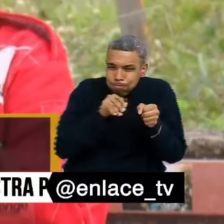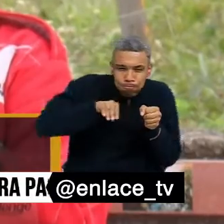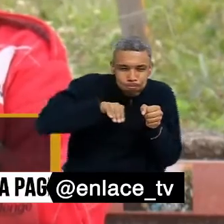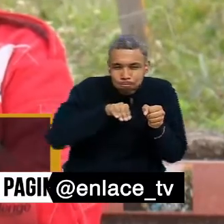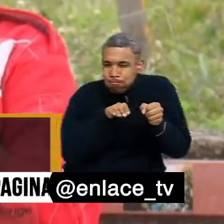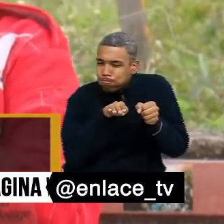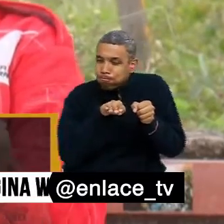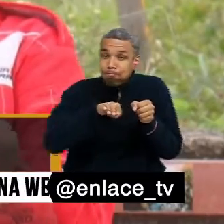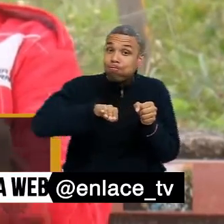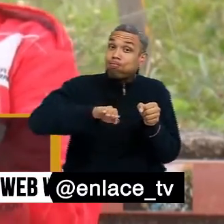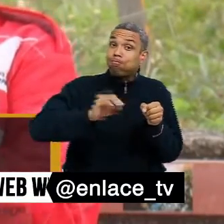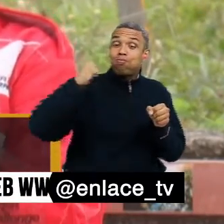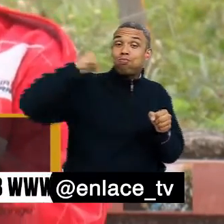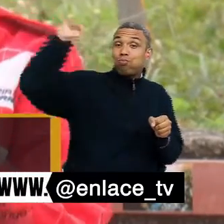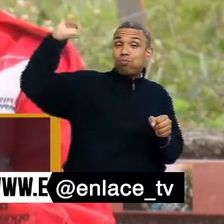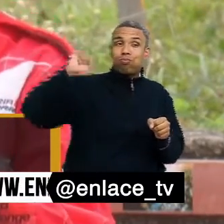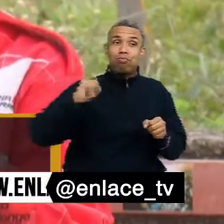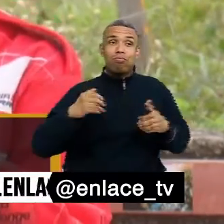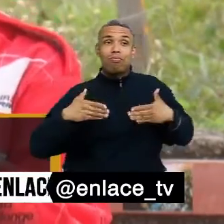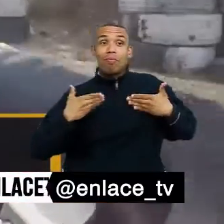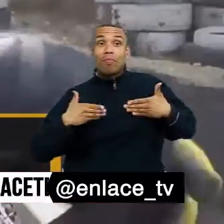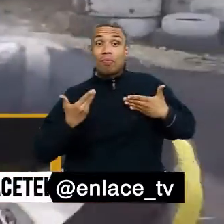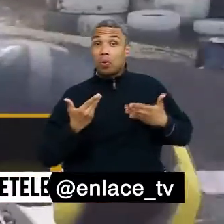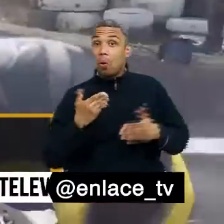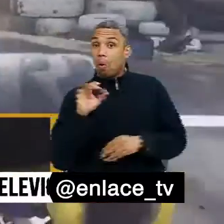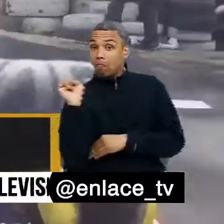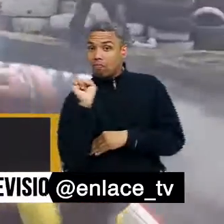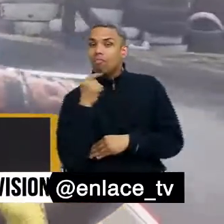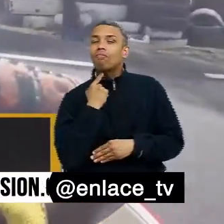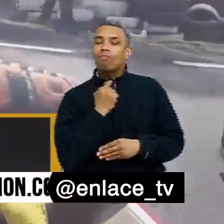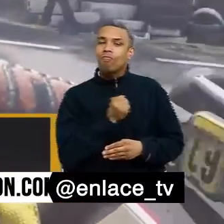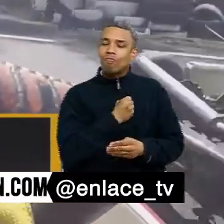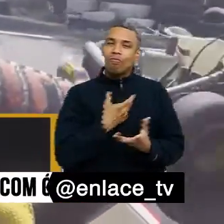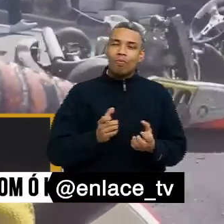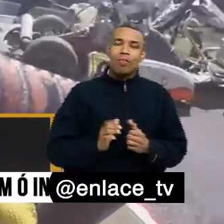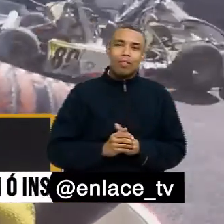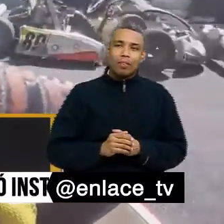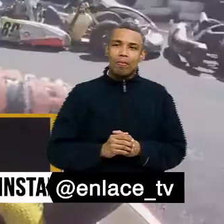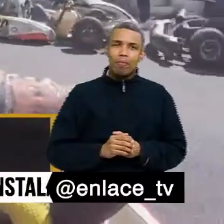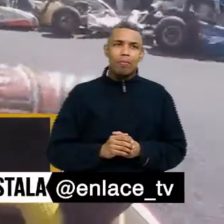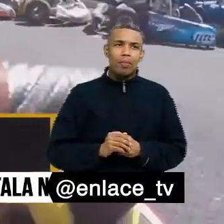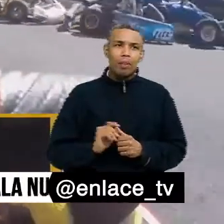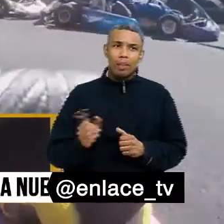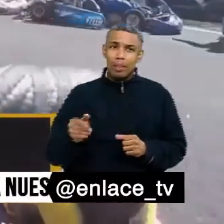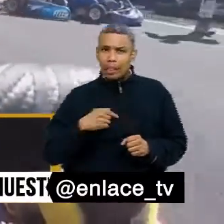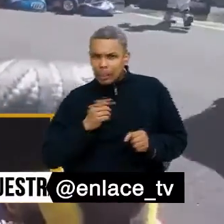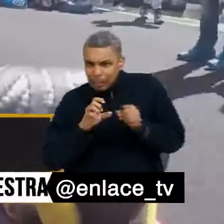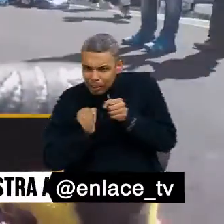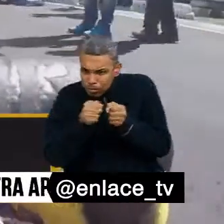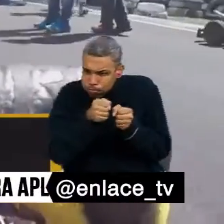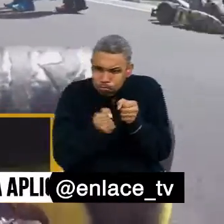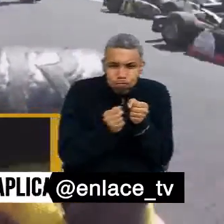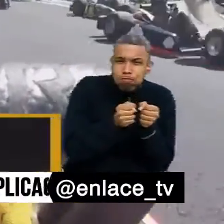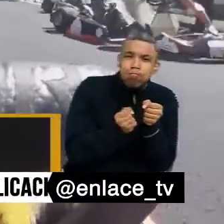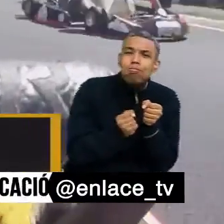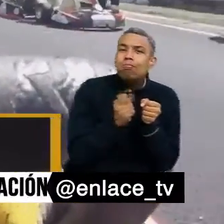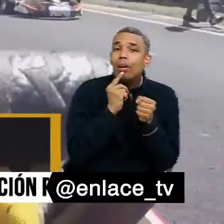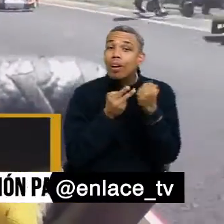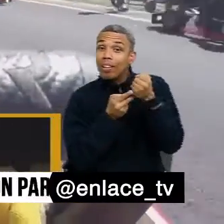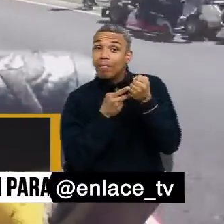Esas cosas me hacen felices para andar en el kart. Martín Ramírez Pertús logró un excelente resultado en la ciudad de Neiva, donde se